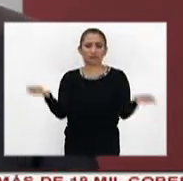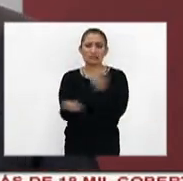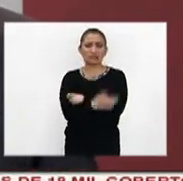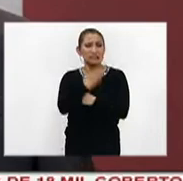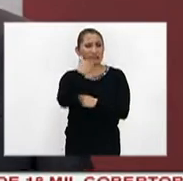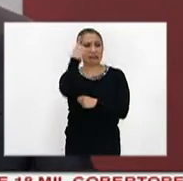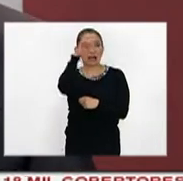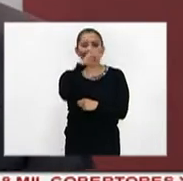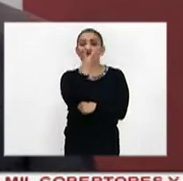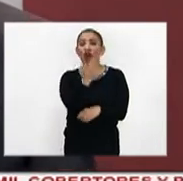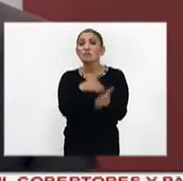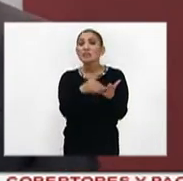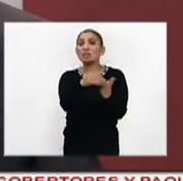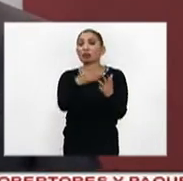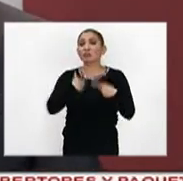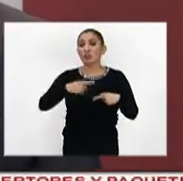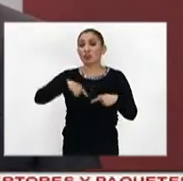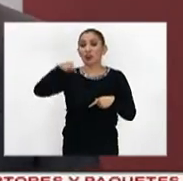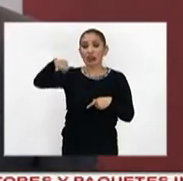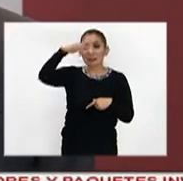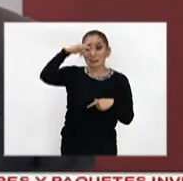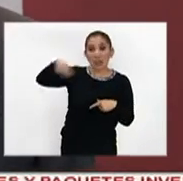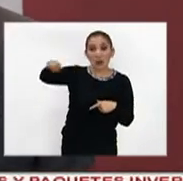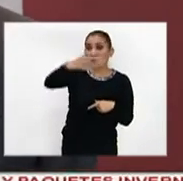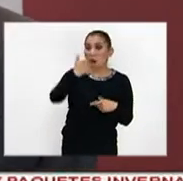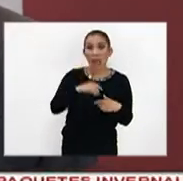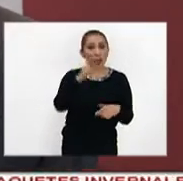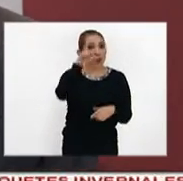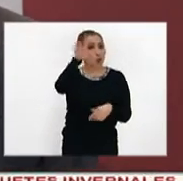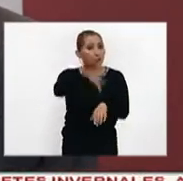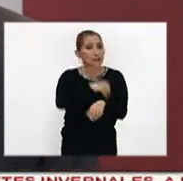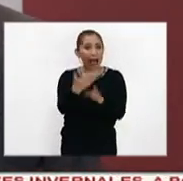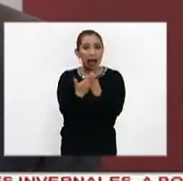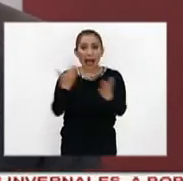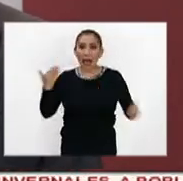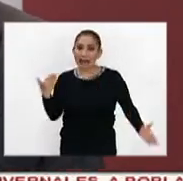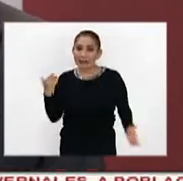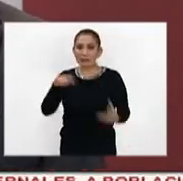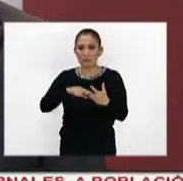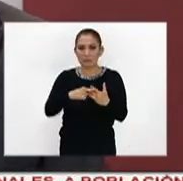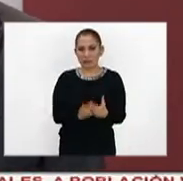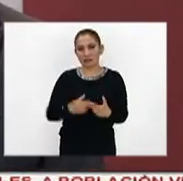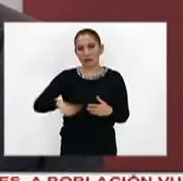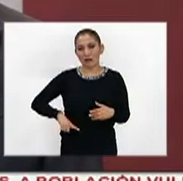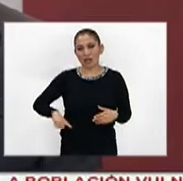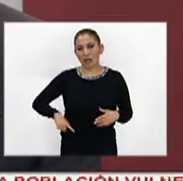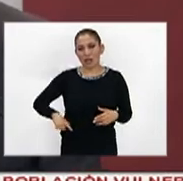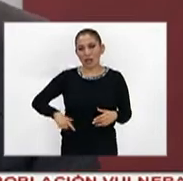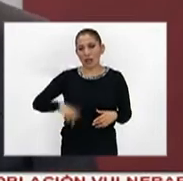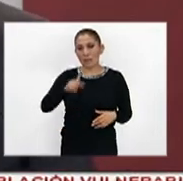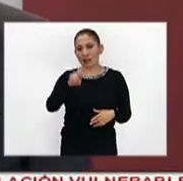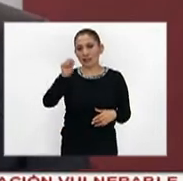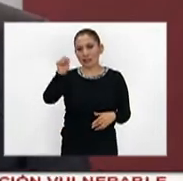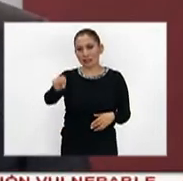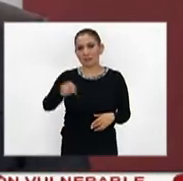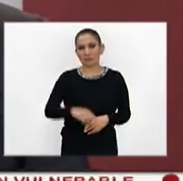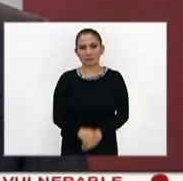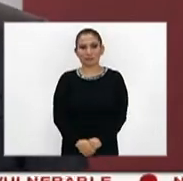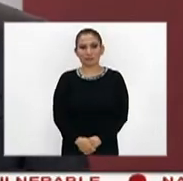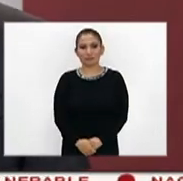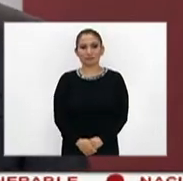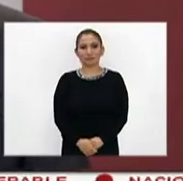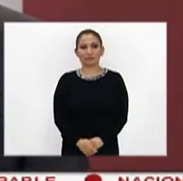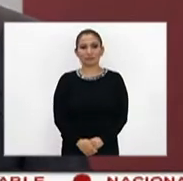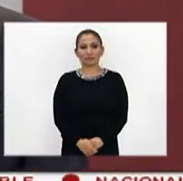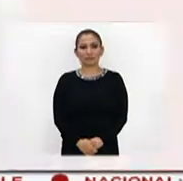sustancial para casi 2 millones de mexicanos que carecían de este servicio al inicio de la administración del presidente